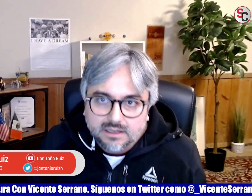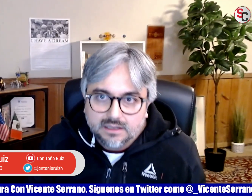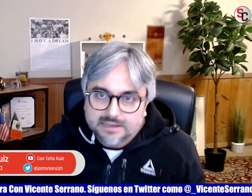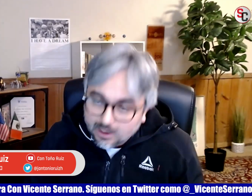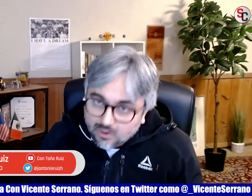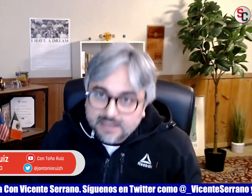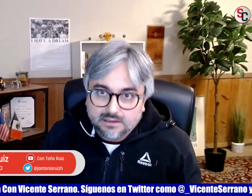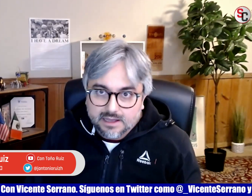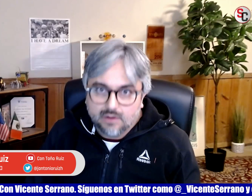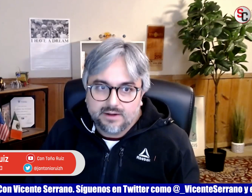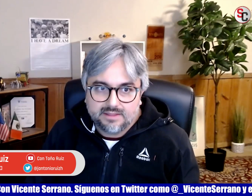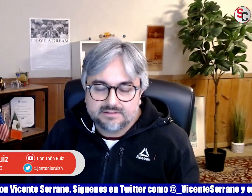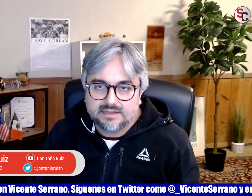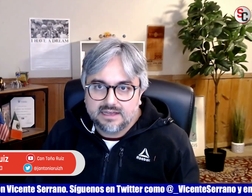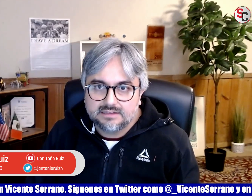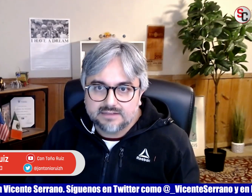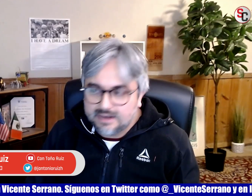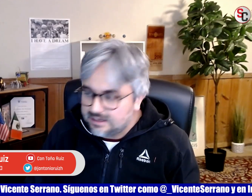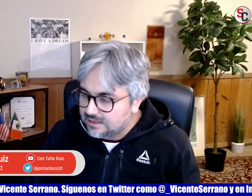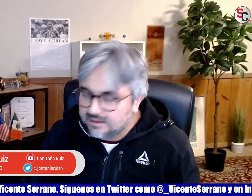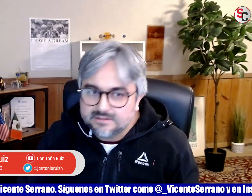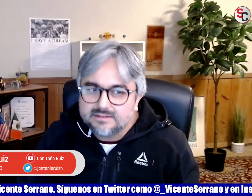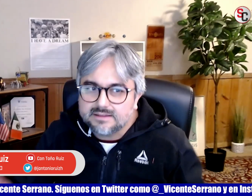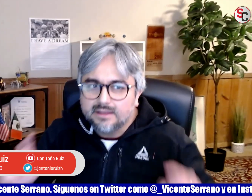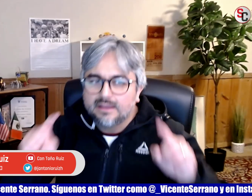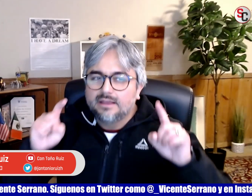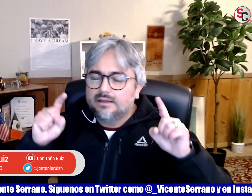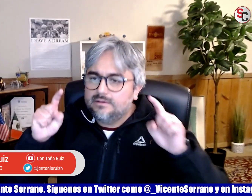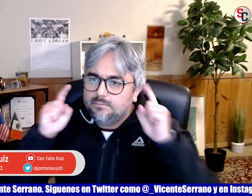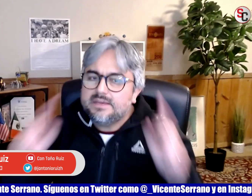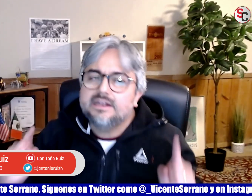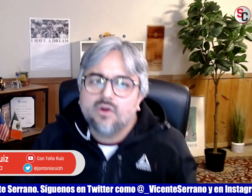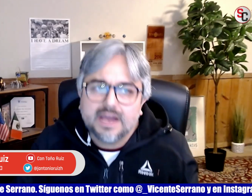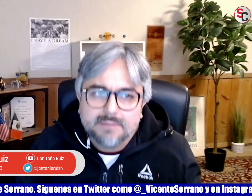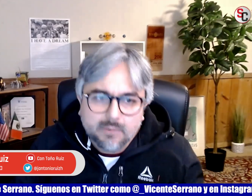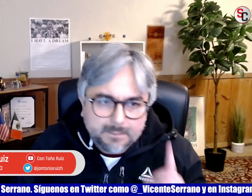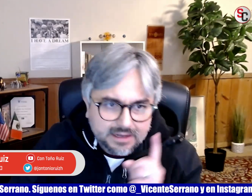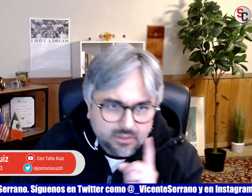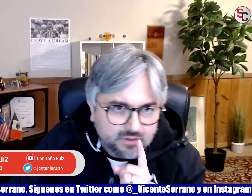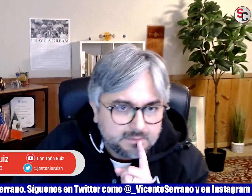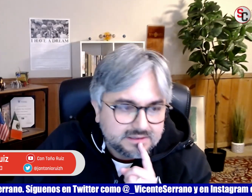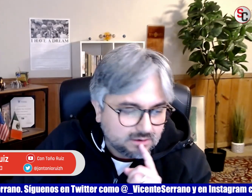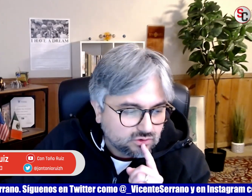y ahora ahora de esta esta realidad que existe mi querido Jaime le voy a pedir a Don David que